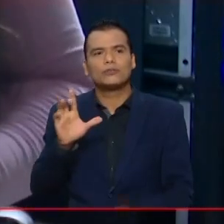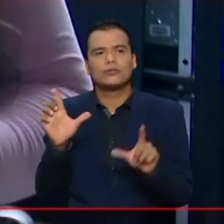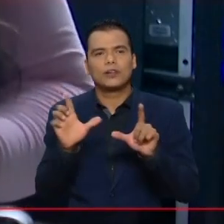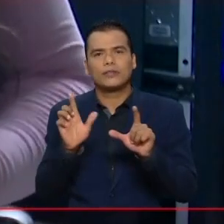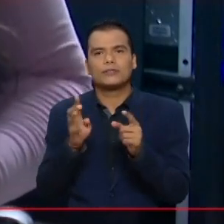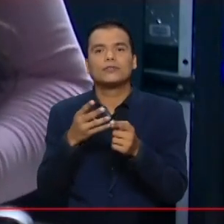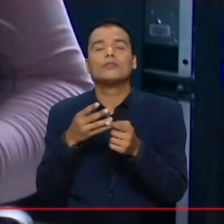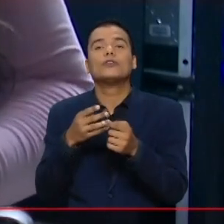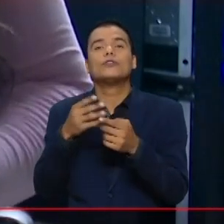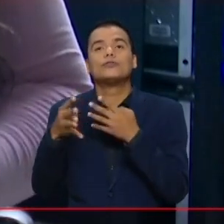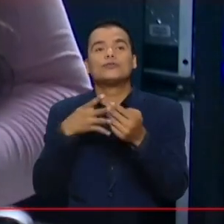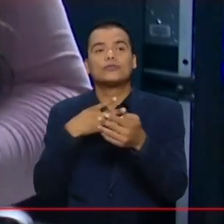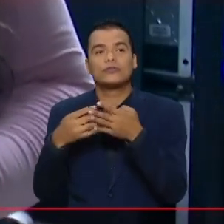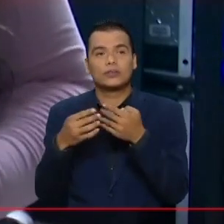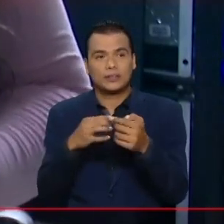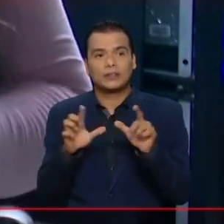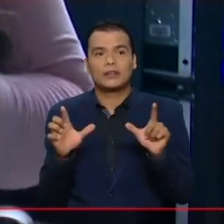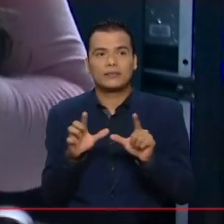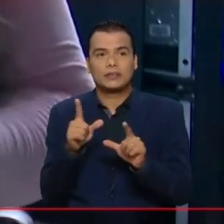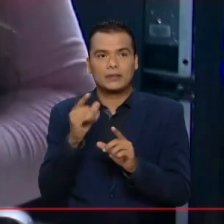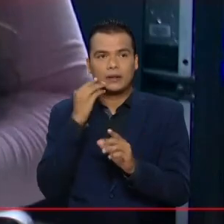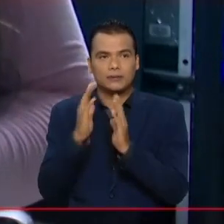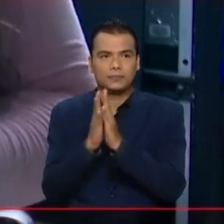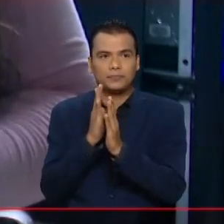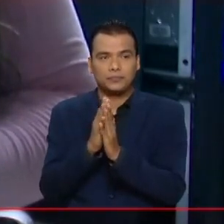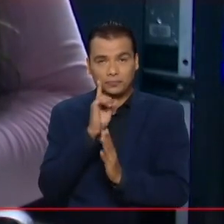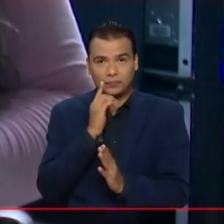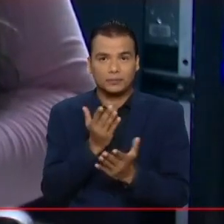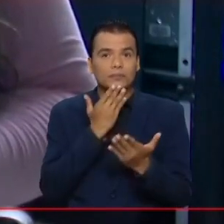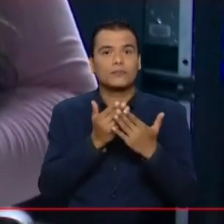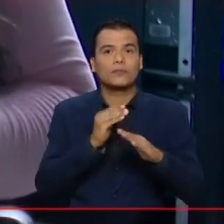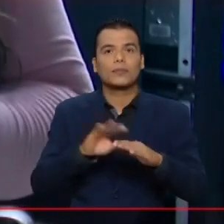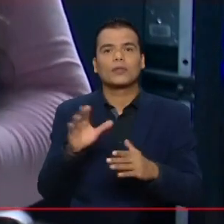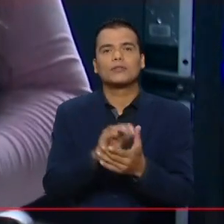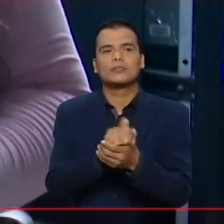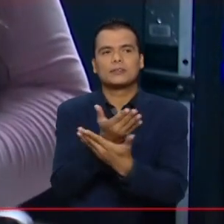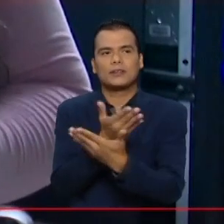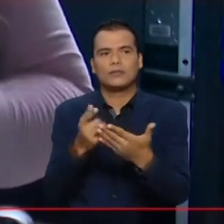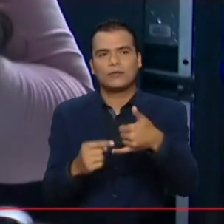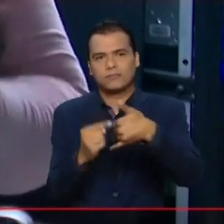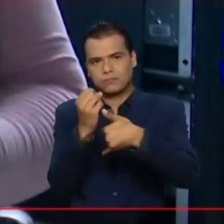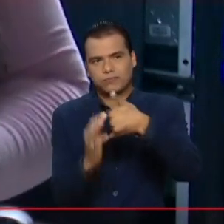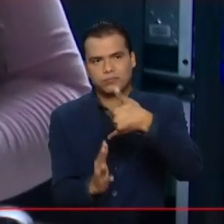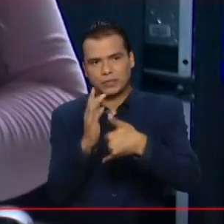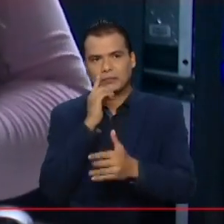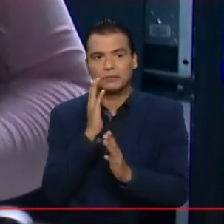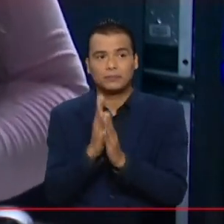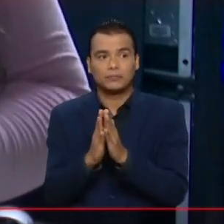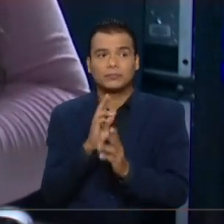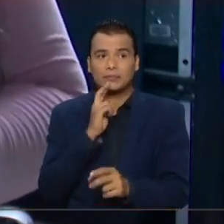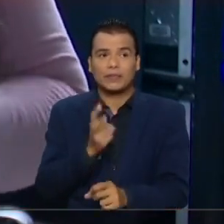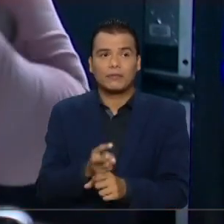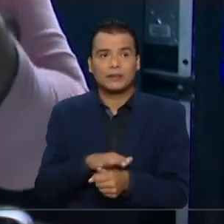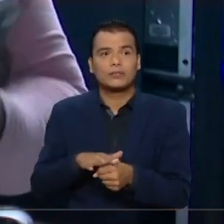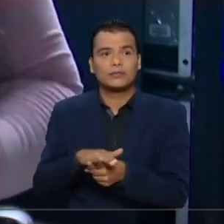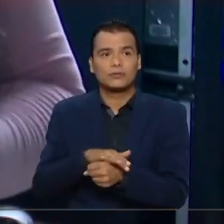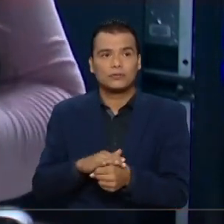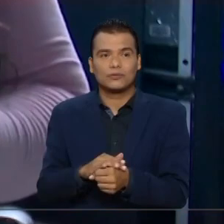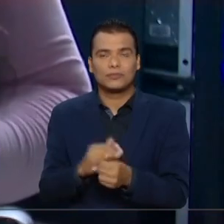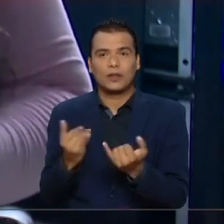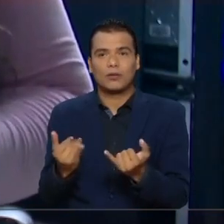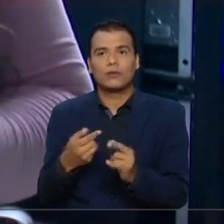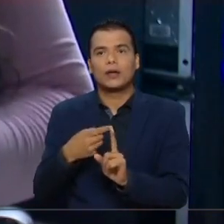Un saludo para todo el Pacífico colombiano y bien, la situación que se vive en la isla es bastante dramática debido a la baja de turistas en los